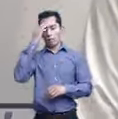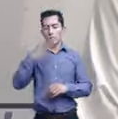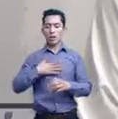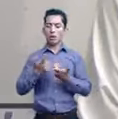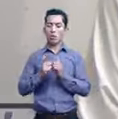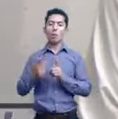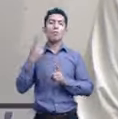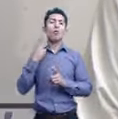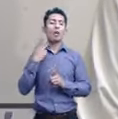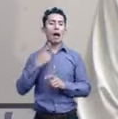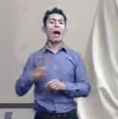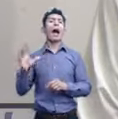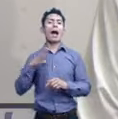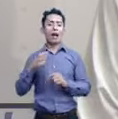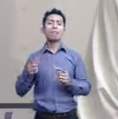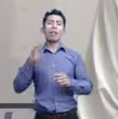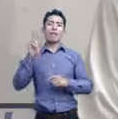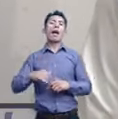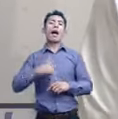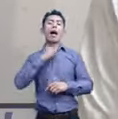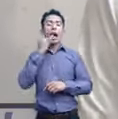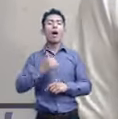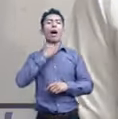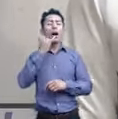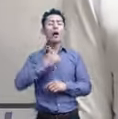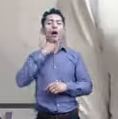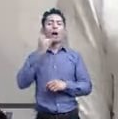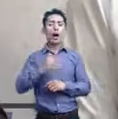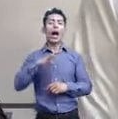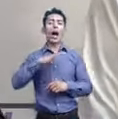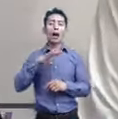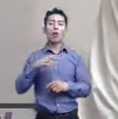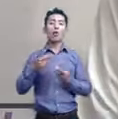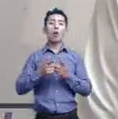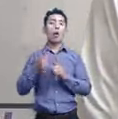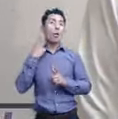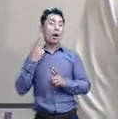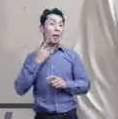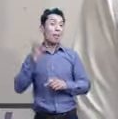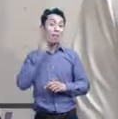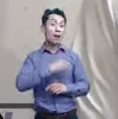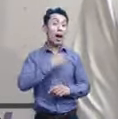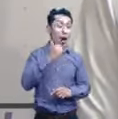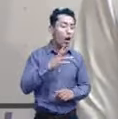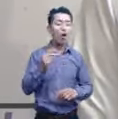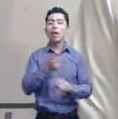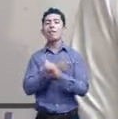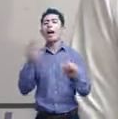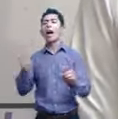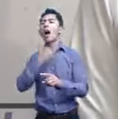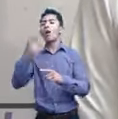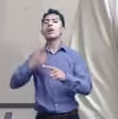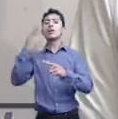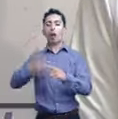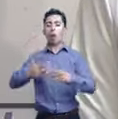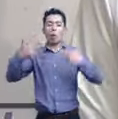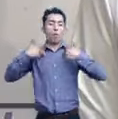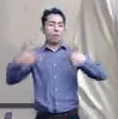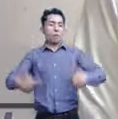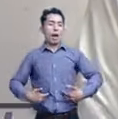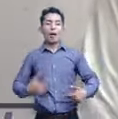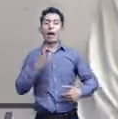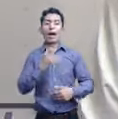partido ha tenido algunos errores. No son los partidos los que tienen los errores. Los que tienen los errores somos los seres